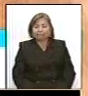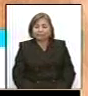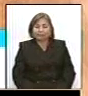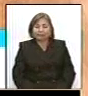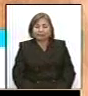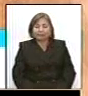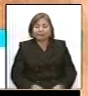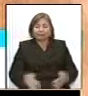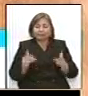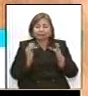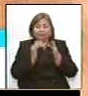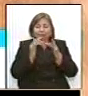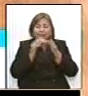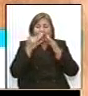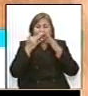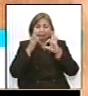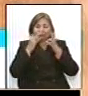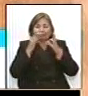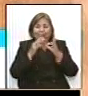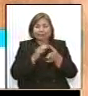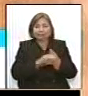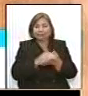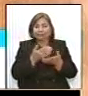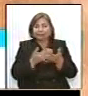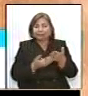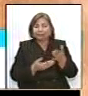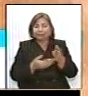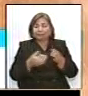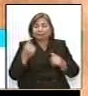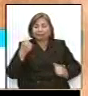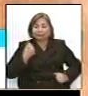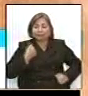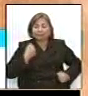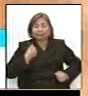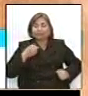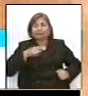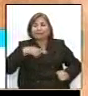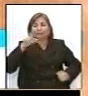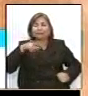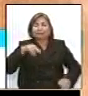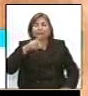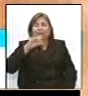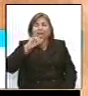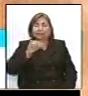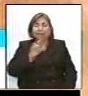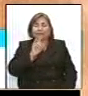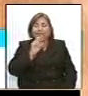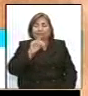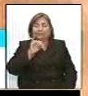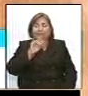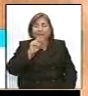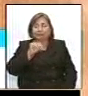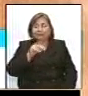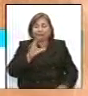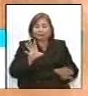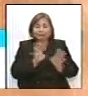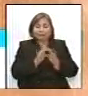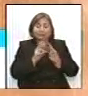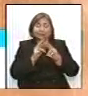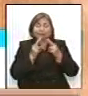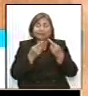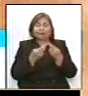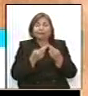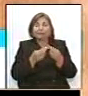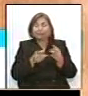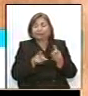en la red social Facebook de los licenciados de las Fuerzas Armadas de la región de Junín que efectivamente se dio esa reunión en la que aparece